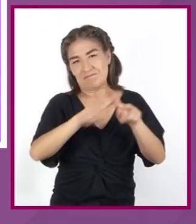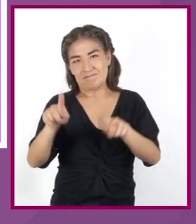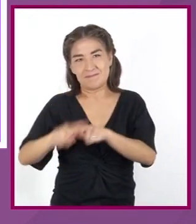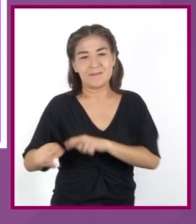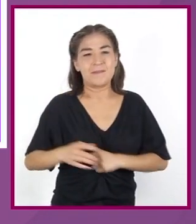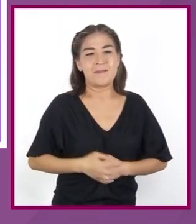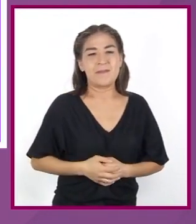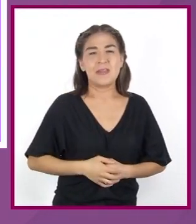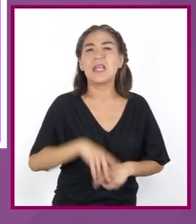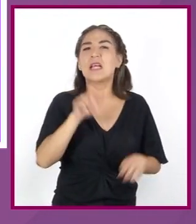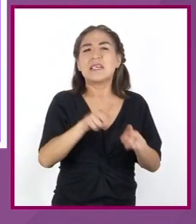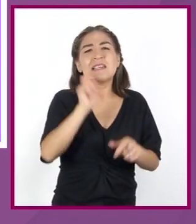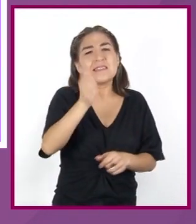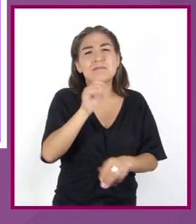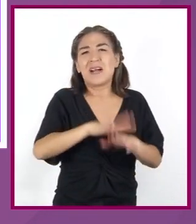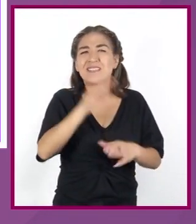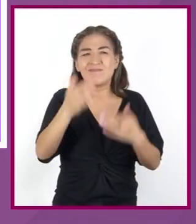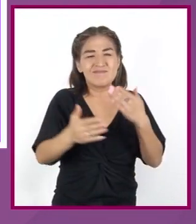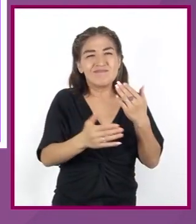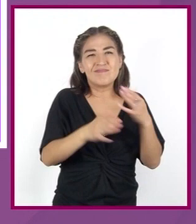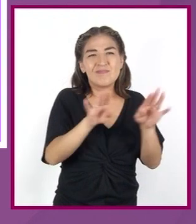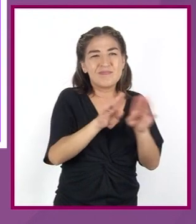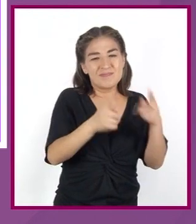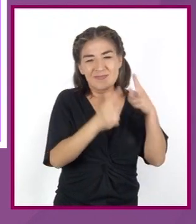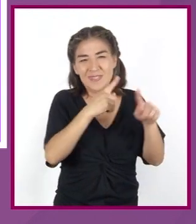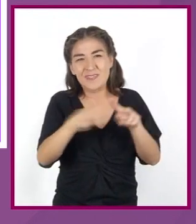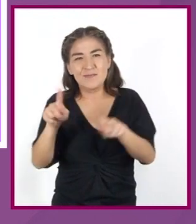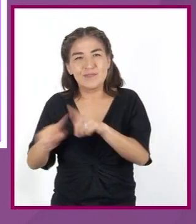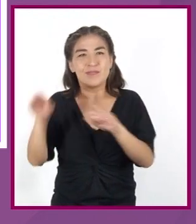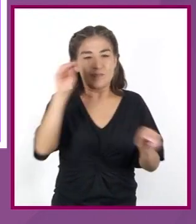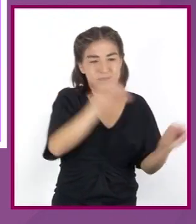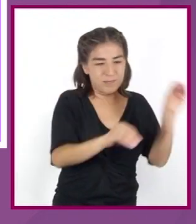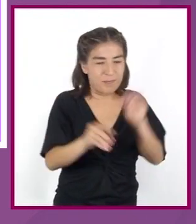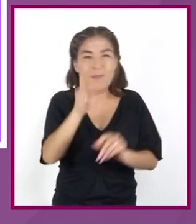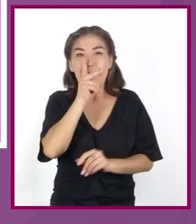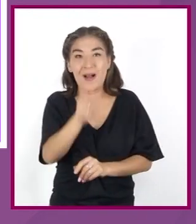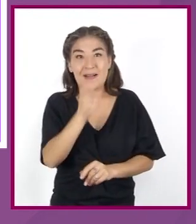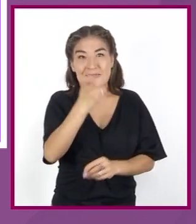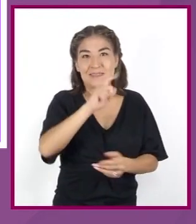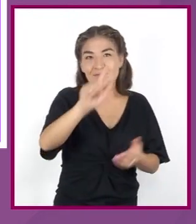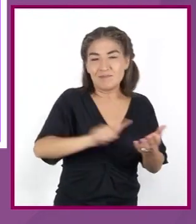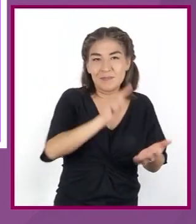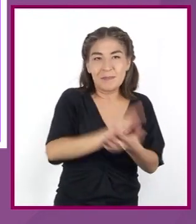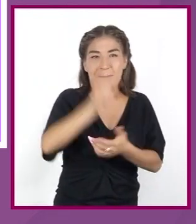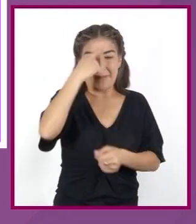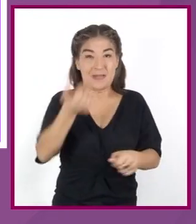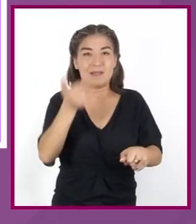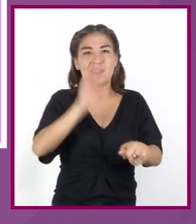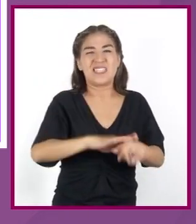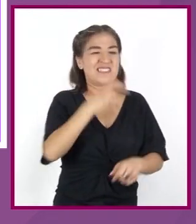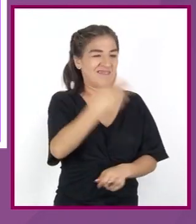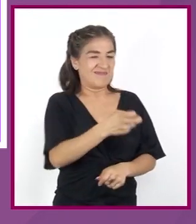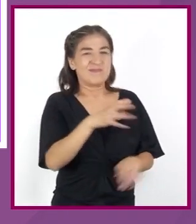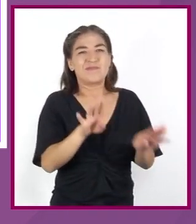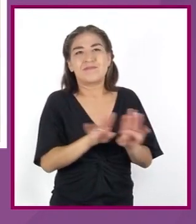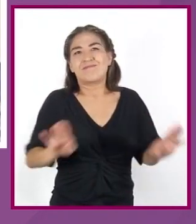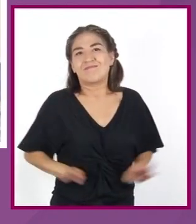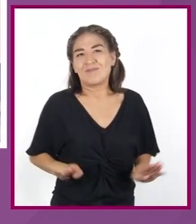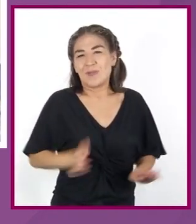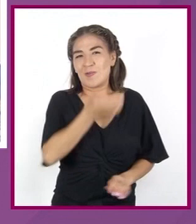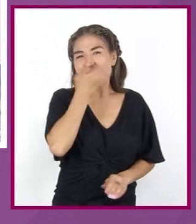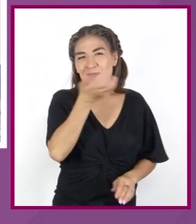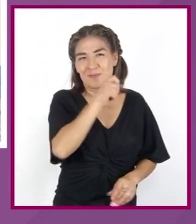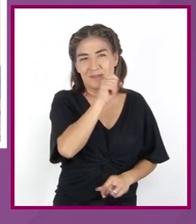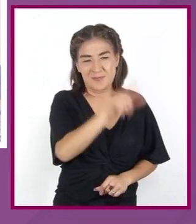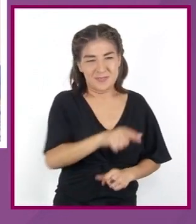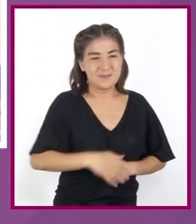poca variación en la estructura y estilo de los documentos administrativos y legales les da un carácter monótono.